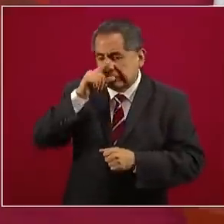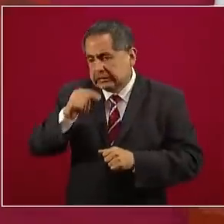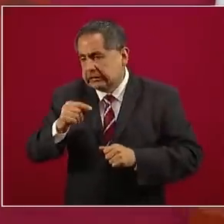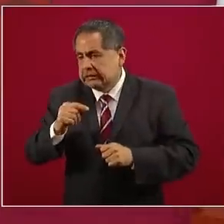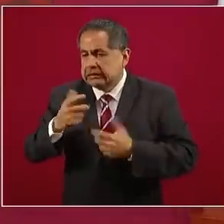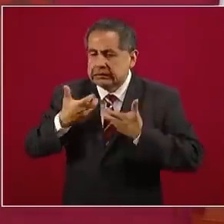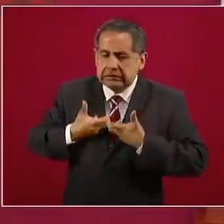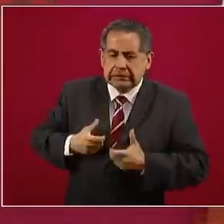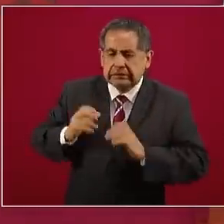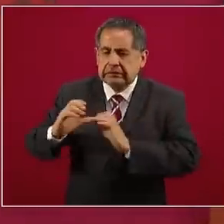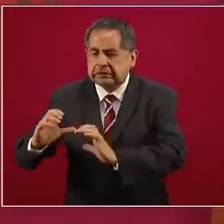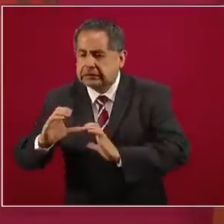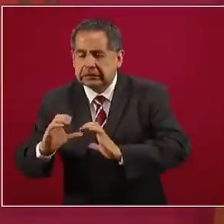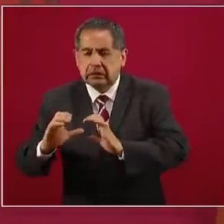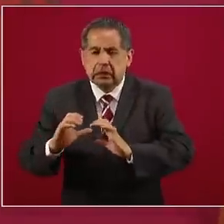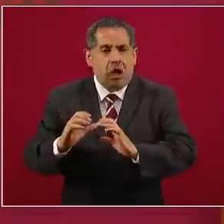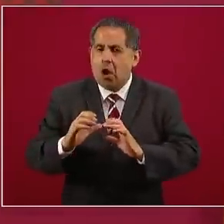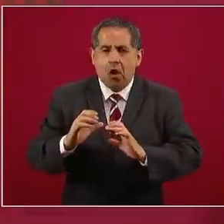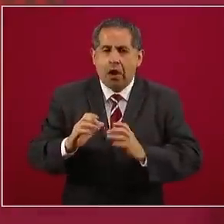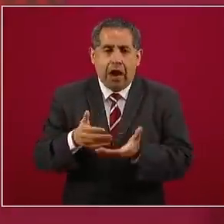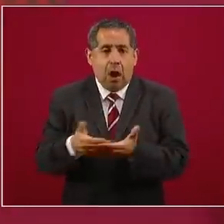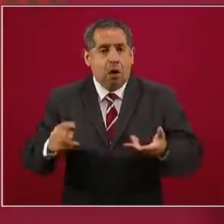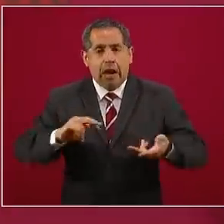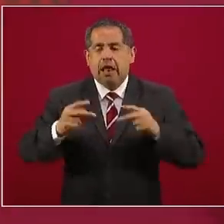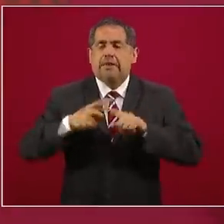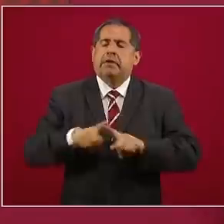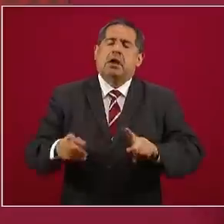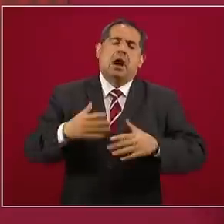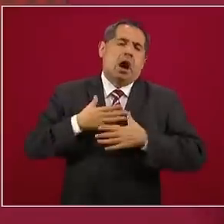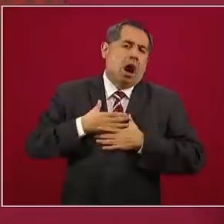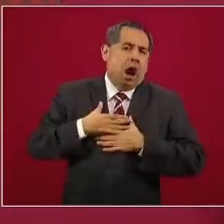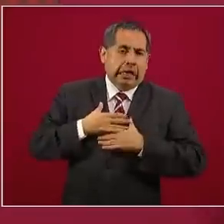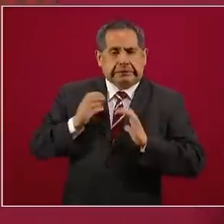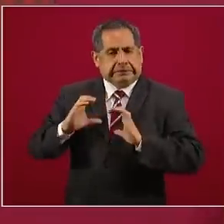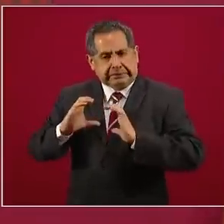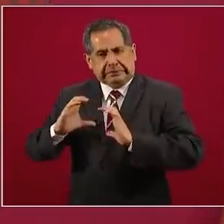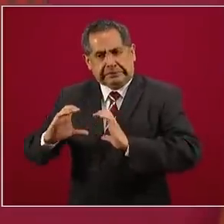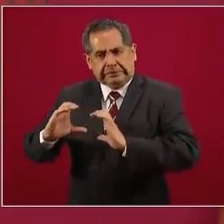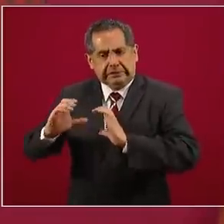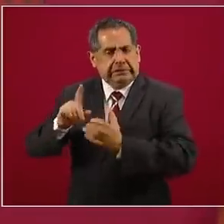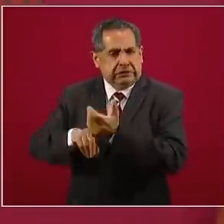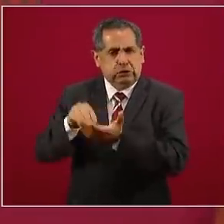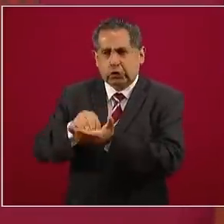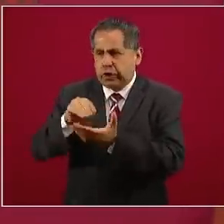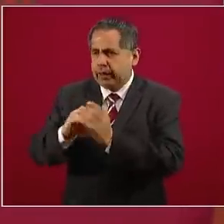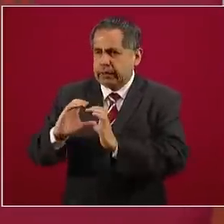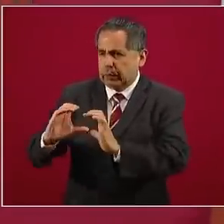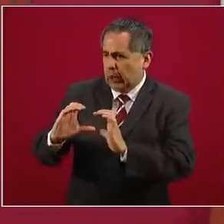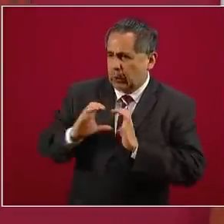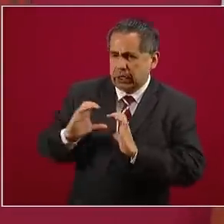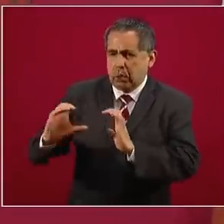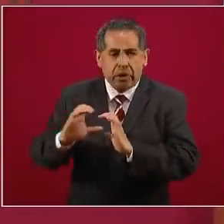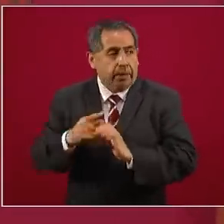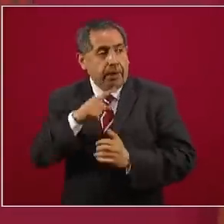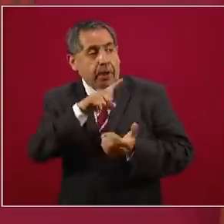de tener una vacuna, ahora que nos tenemos que seguir